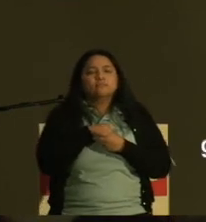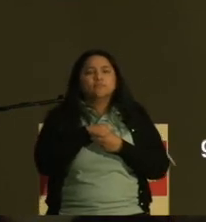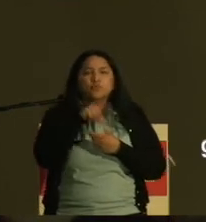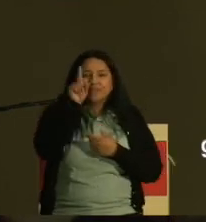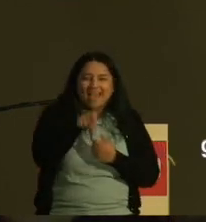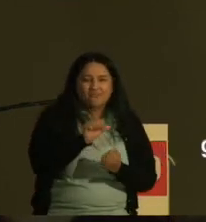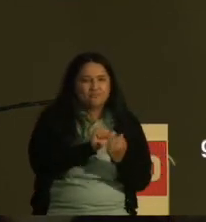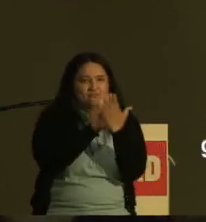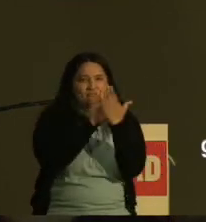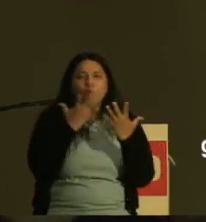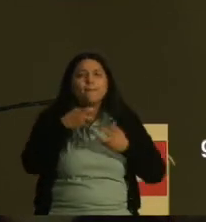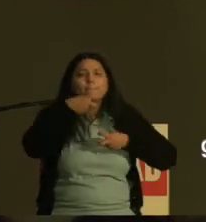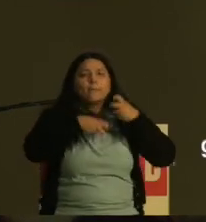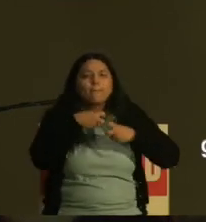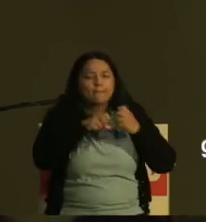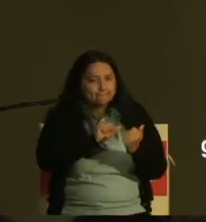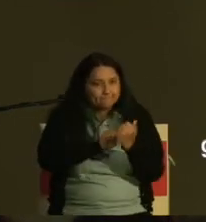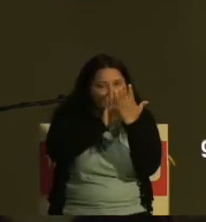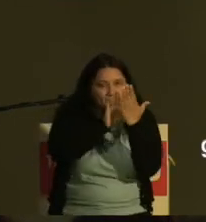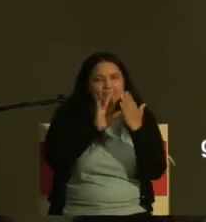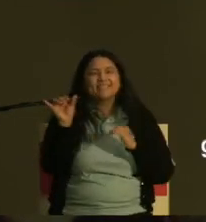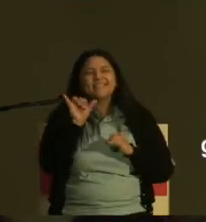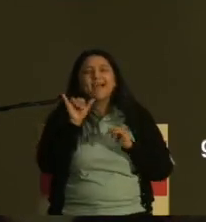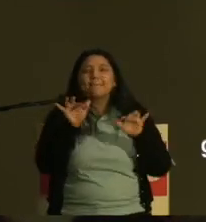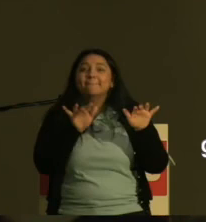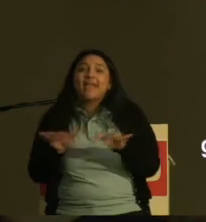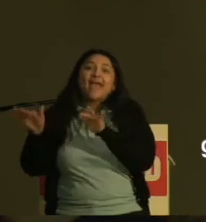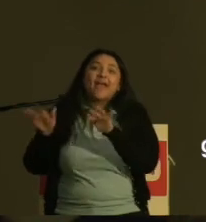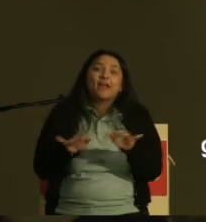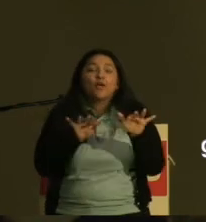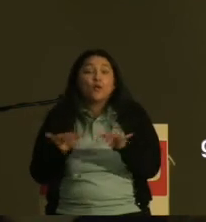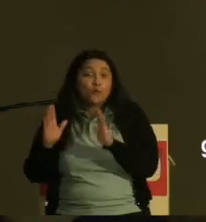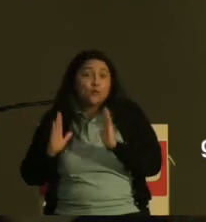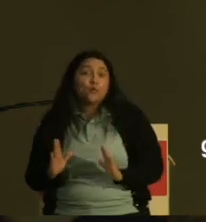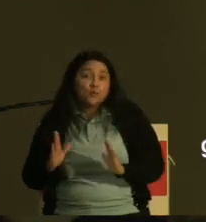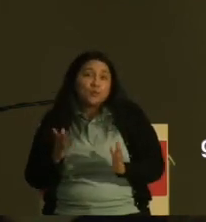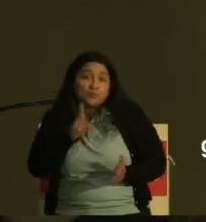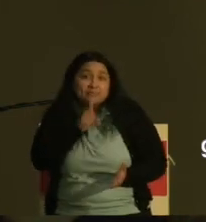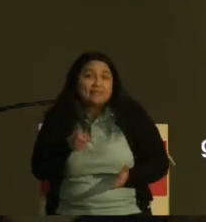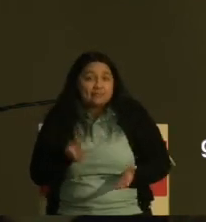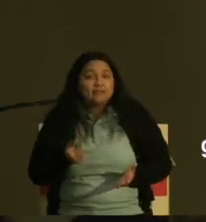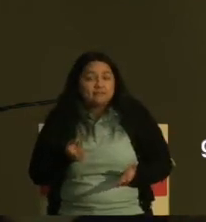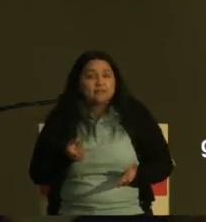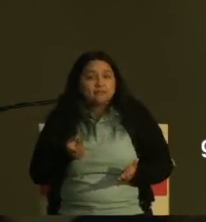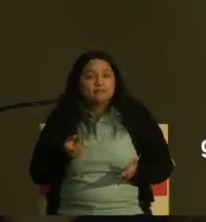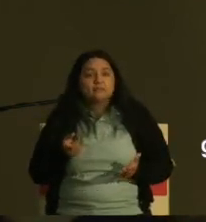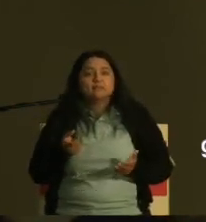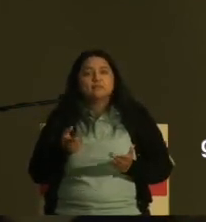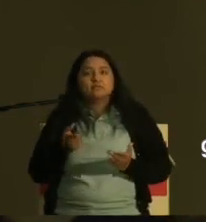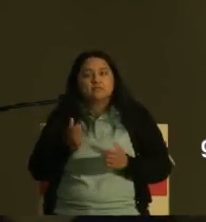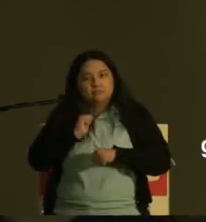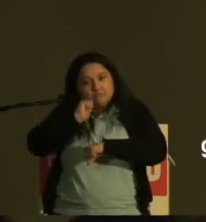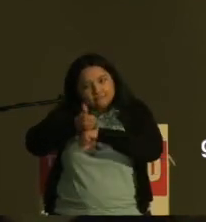Y es como un pianista con un piano de madera, ¿no? Un piano de cola realmente, ¿no? Que alguien que compone en